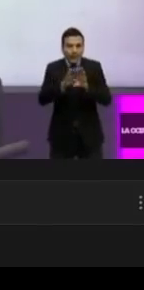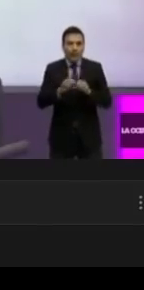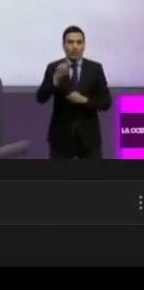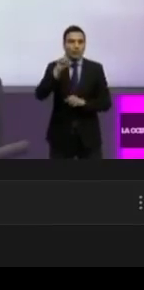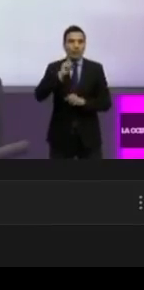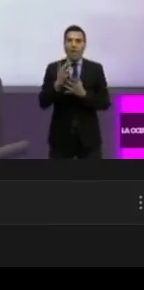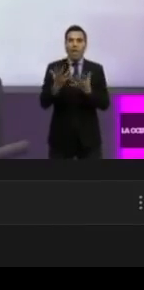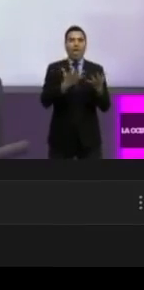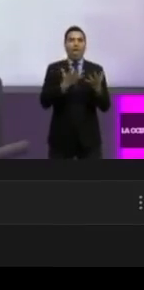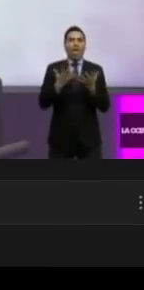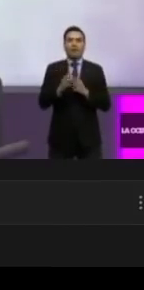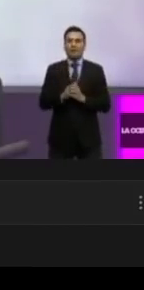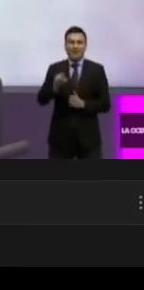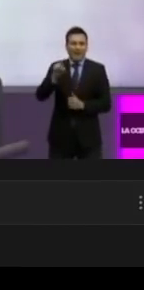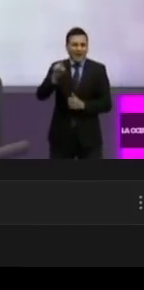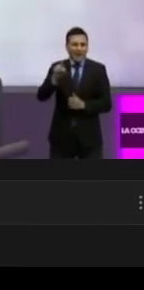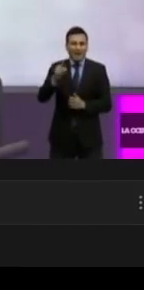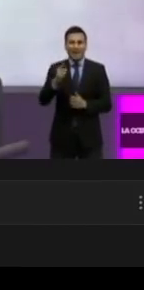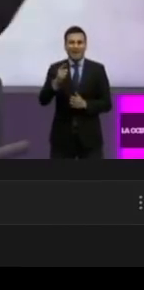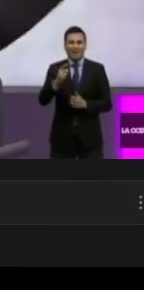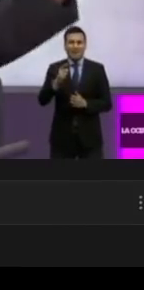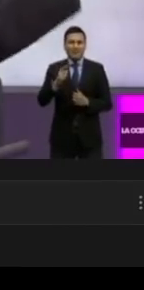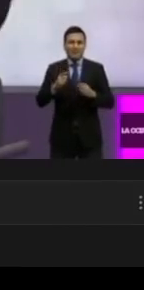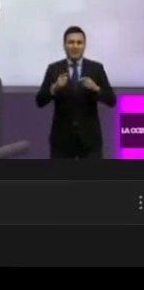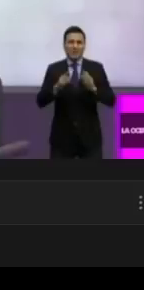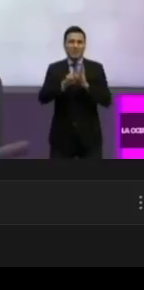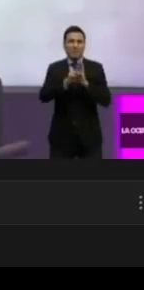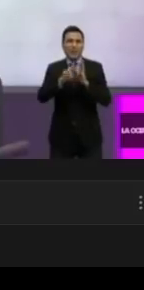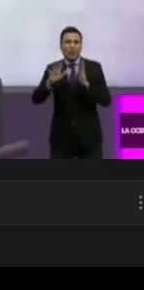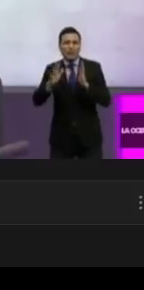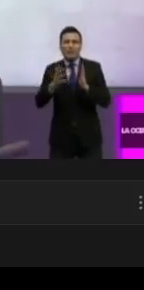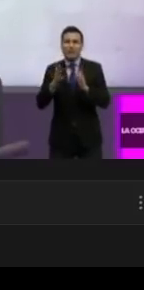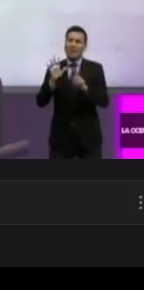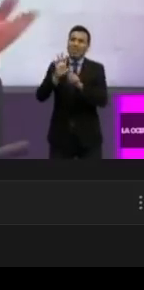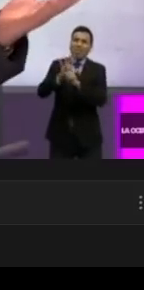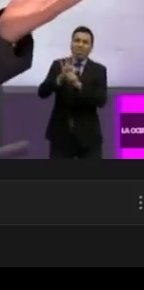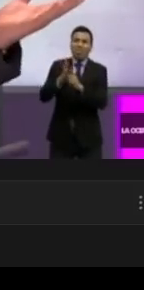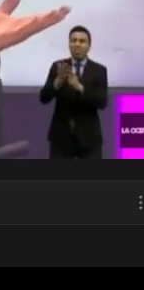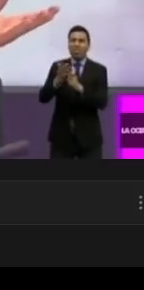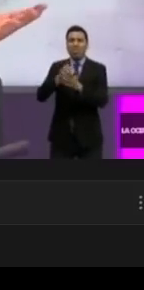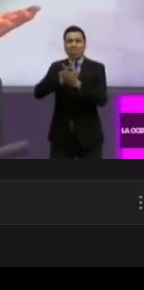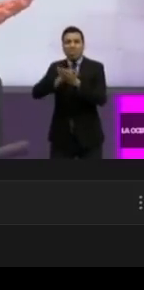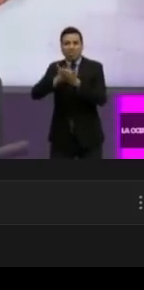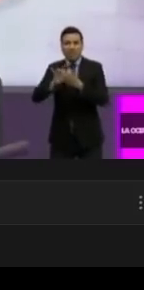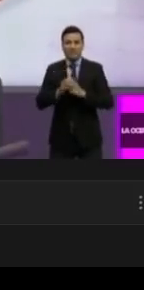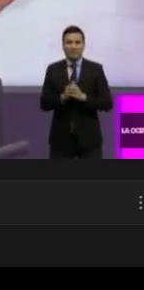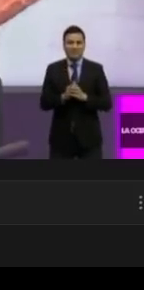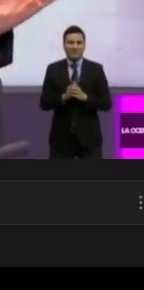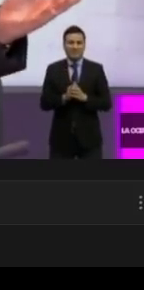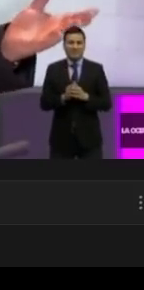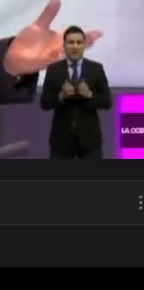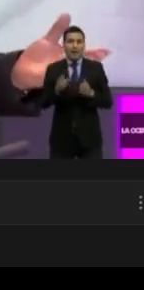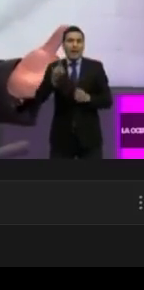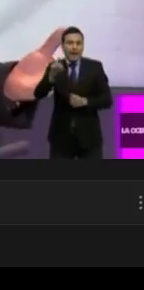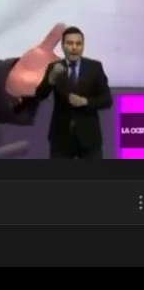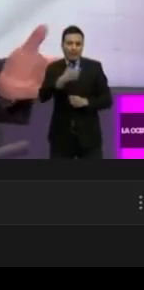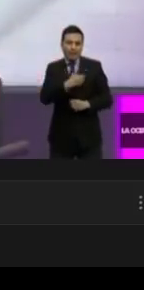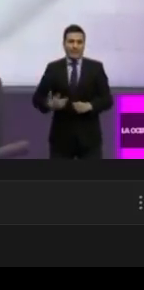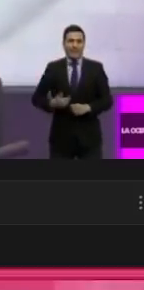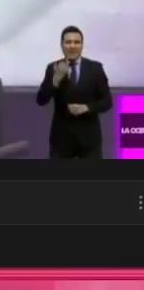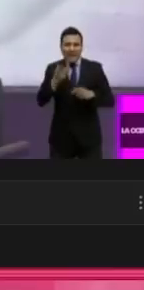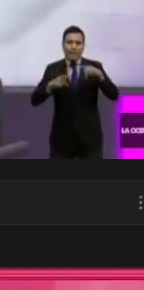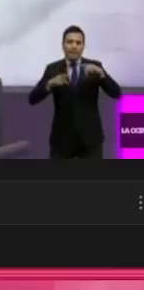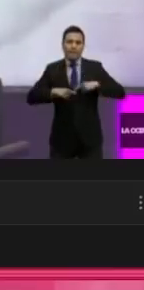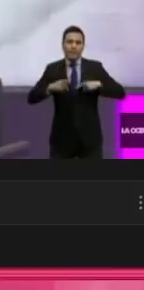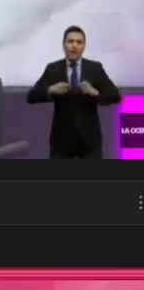tipo se pitorrea de periodistas, pone una clase de luchas sociales. Y ahora quiere que todos sean pobres para que no los